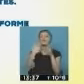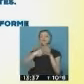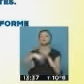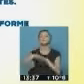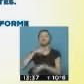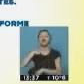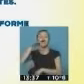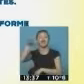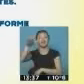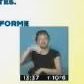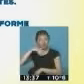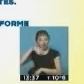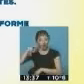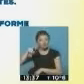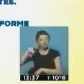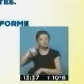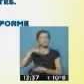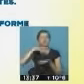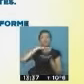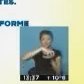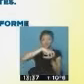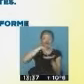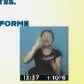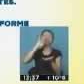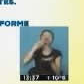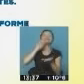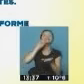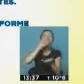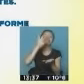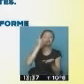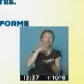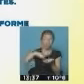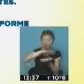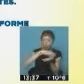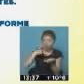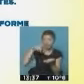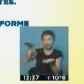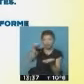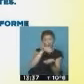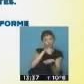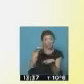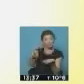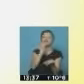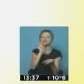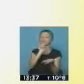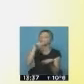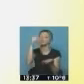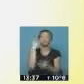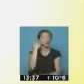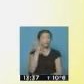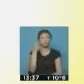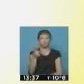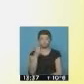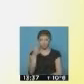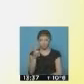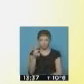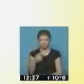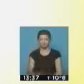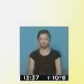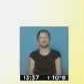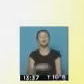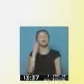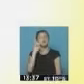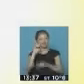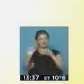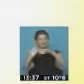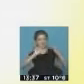convocado a la oficina de Casilda ahí lo van a citar y va a poder a partir del mes que viene ya cobrar su jubilación a ver ahí tenemos la placa estamos